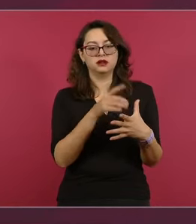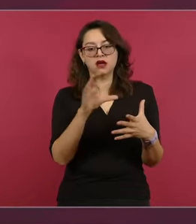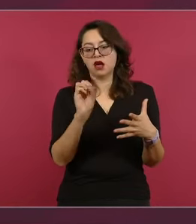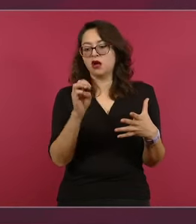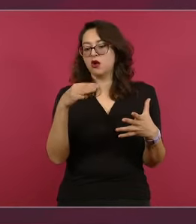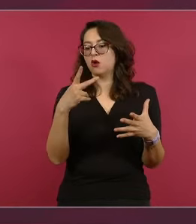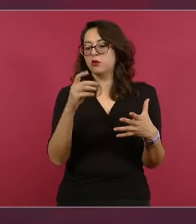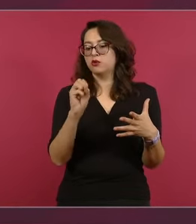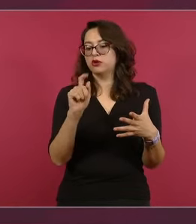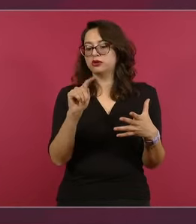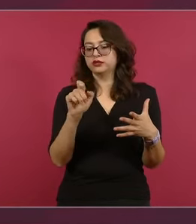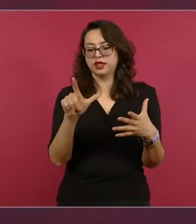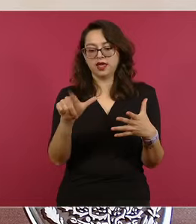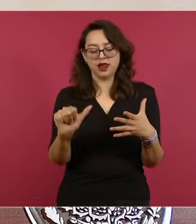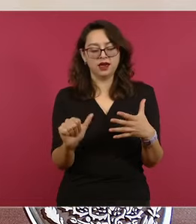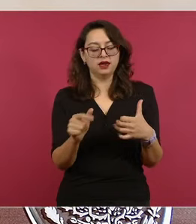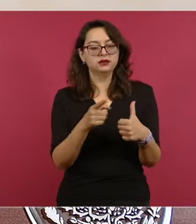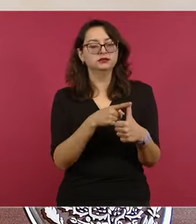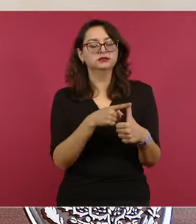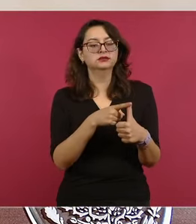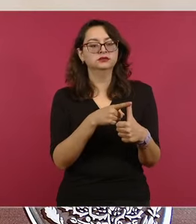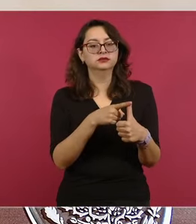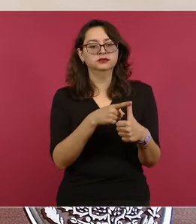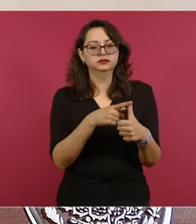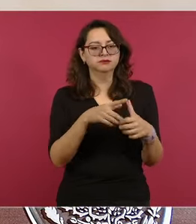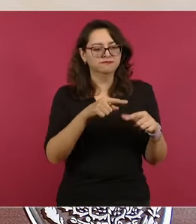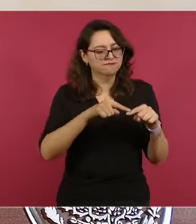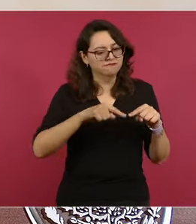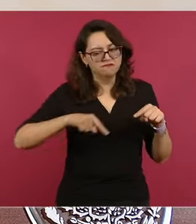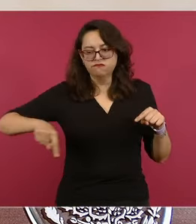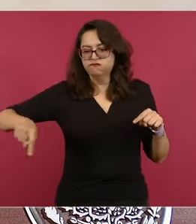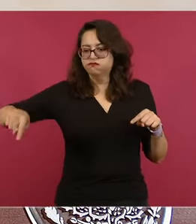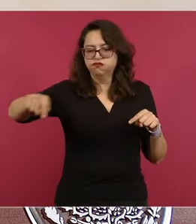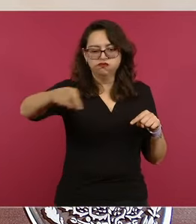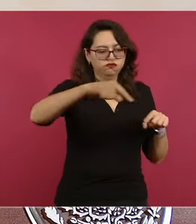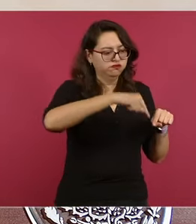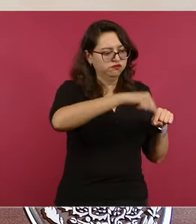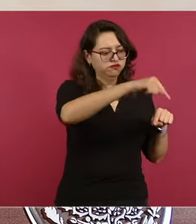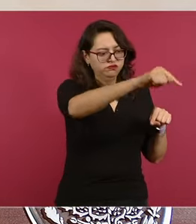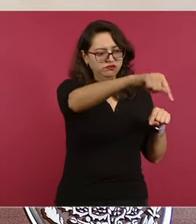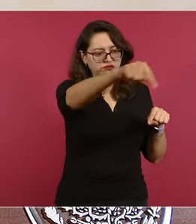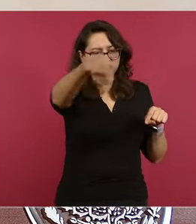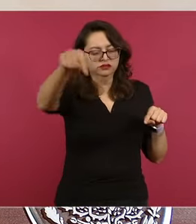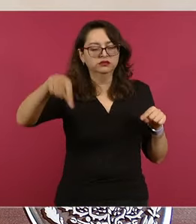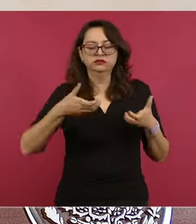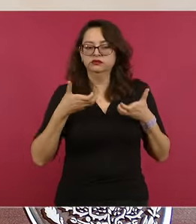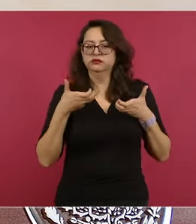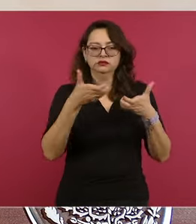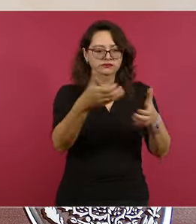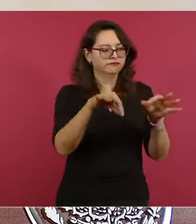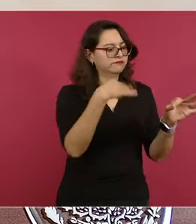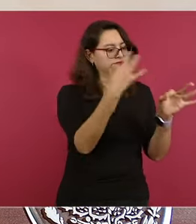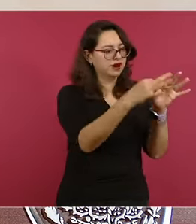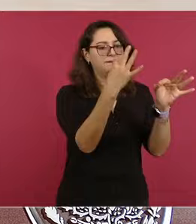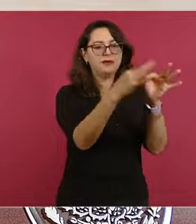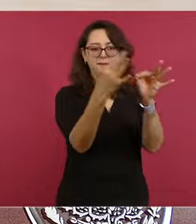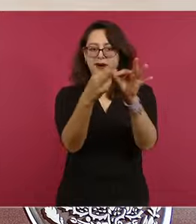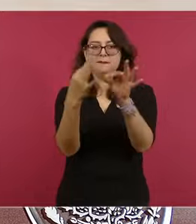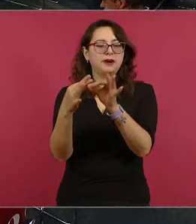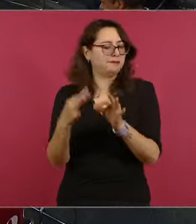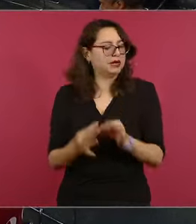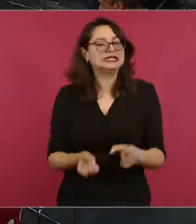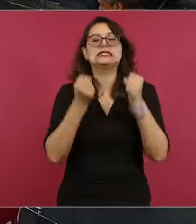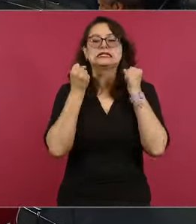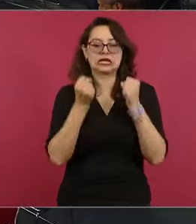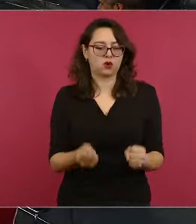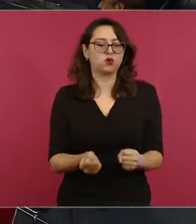Compostela. Ese circuito va a quedar terminado. Es un poco lo que estamos